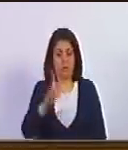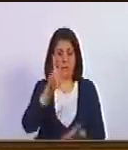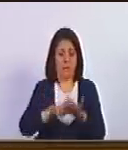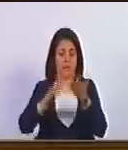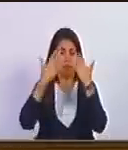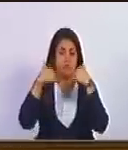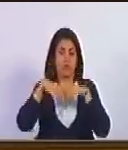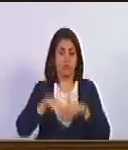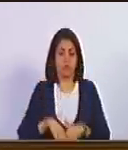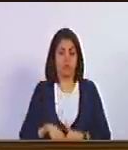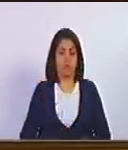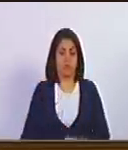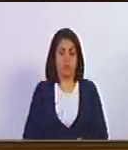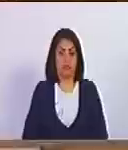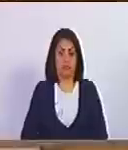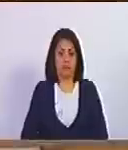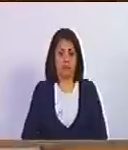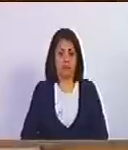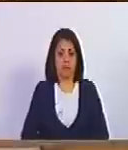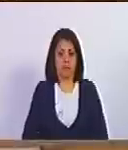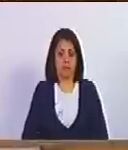aprobado. Siguiente.